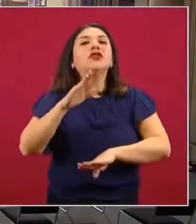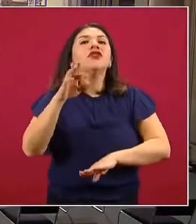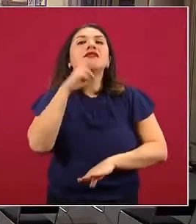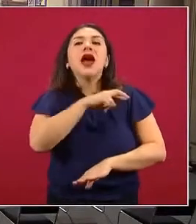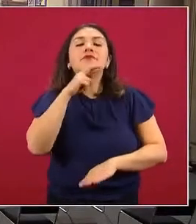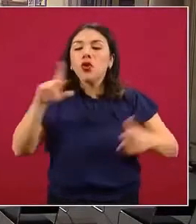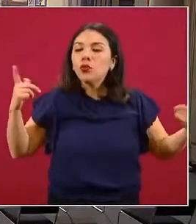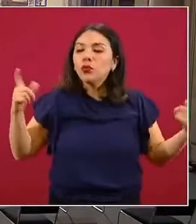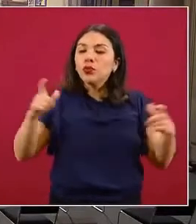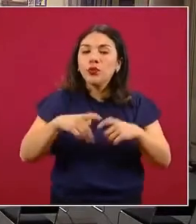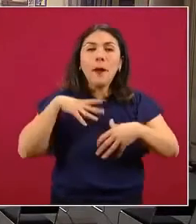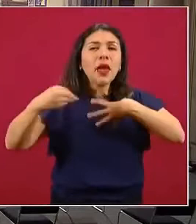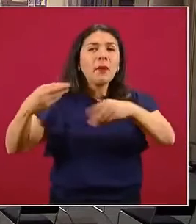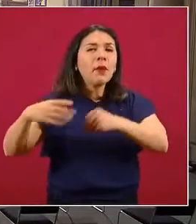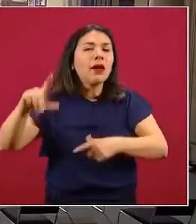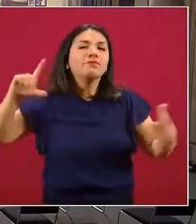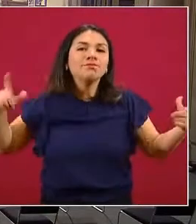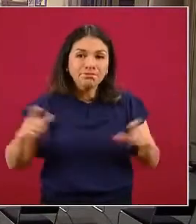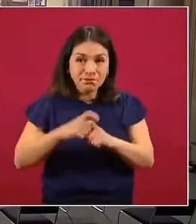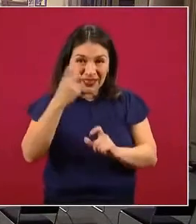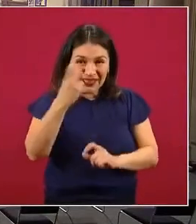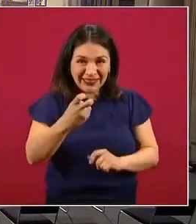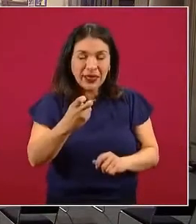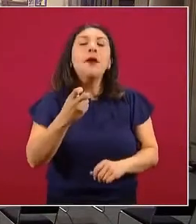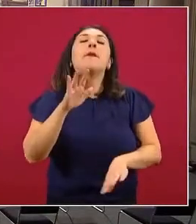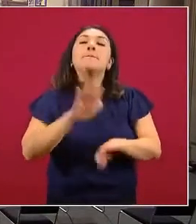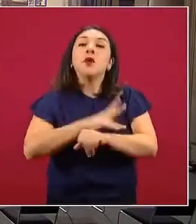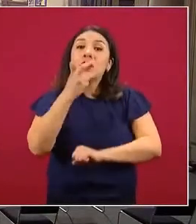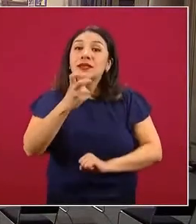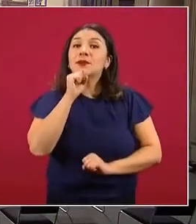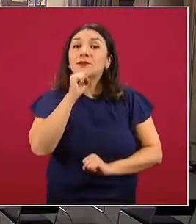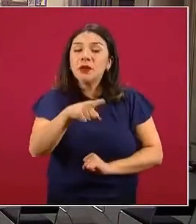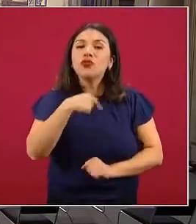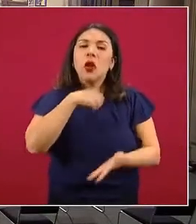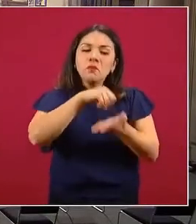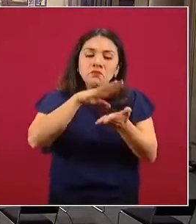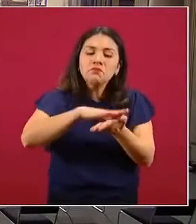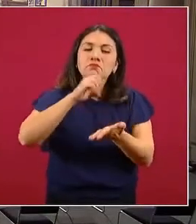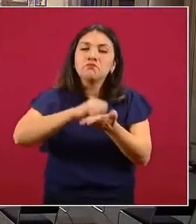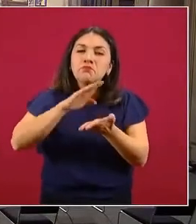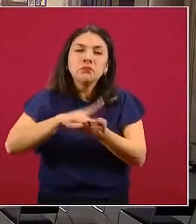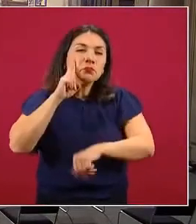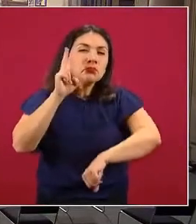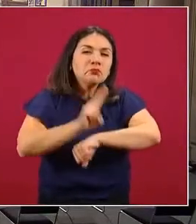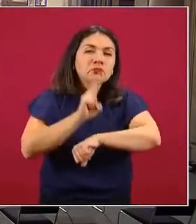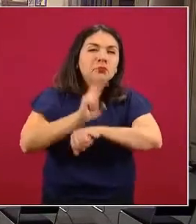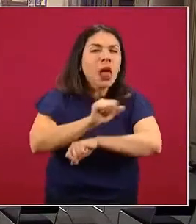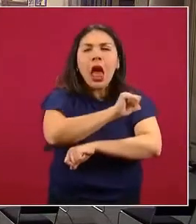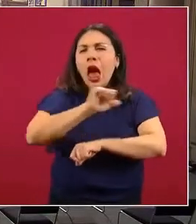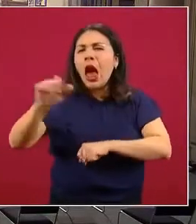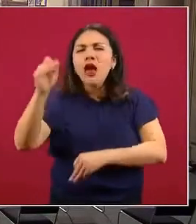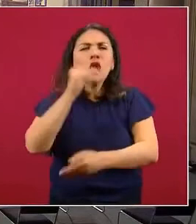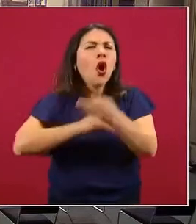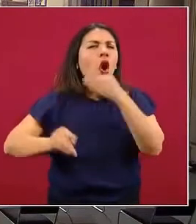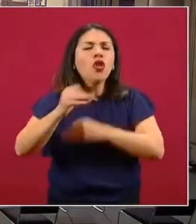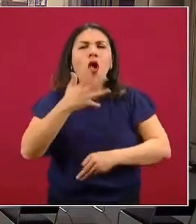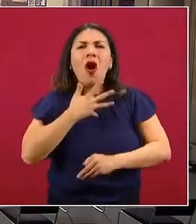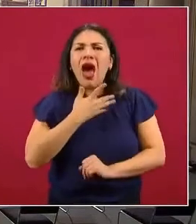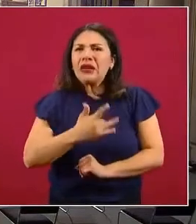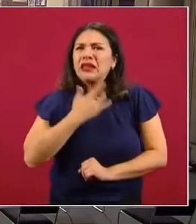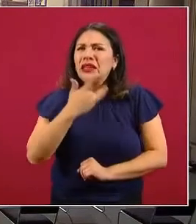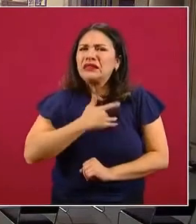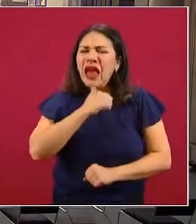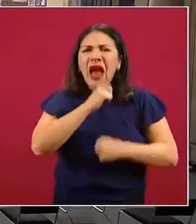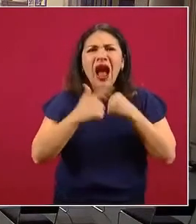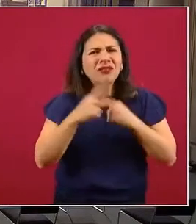disminución de la transmisión de los casos. Pero entonces por eso también registramos y damos seguimiento a todos aquellos que han presentado signos y